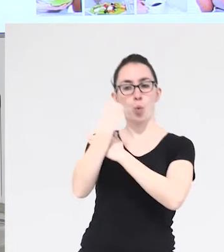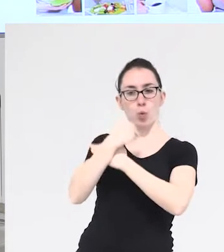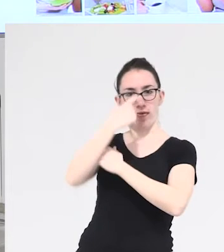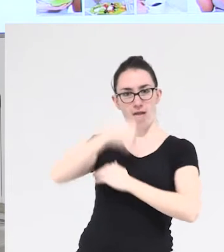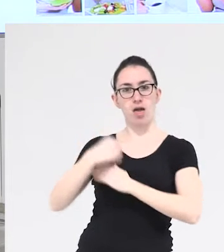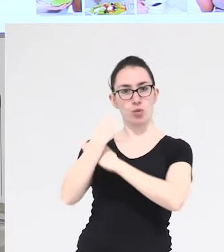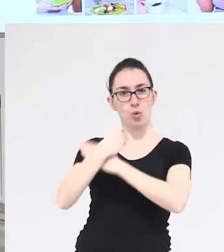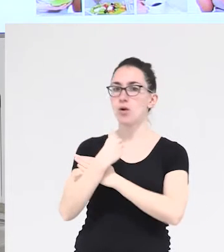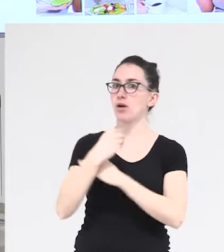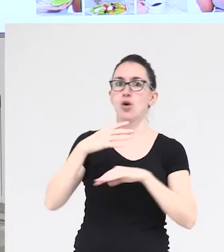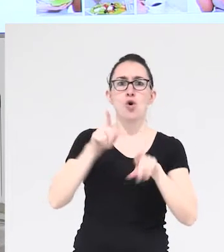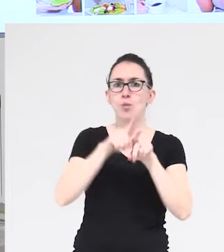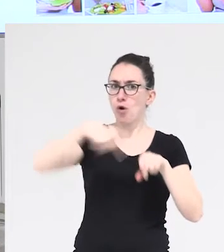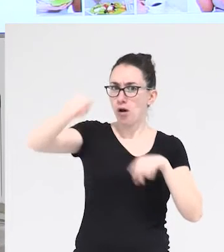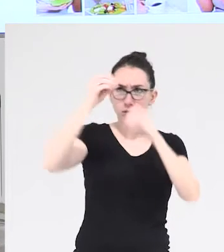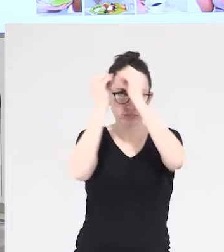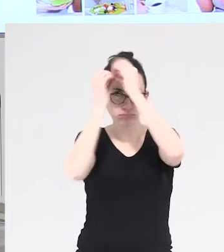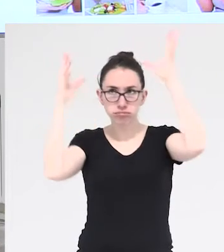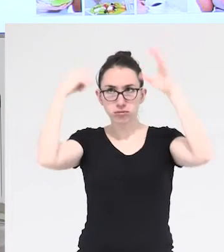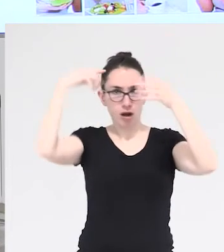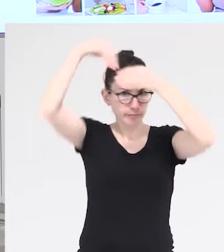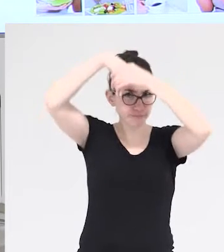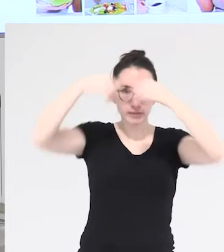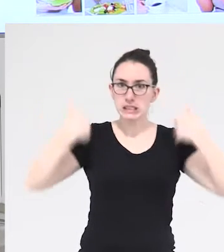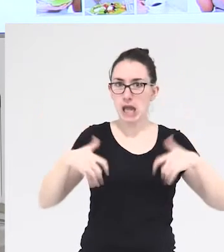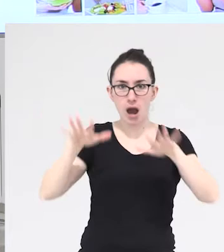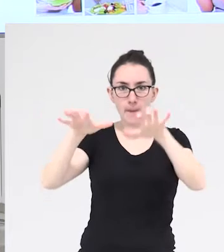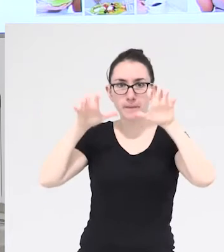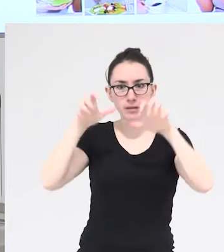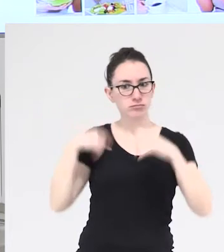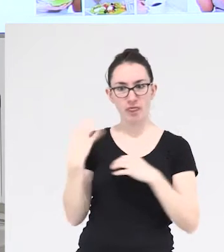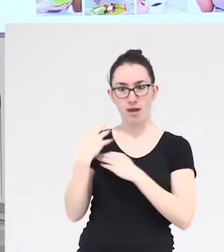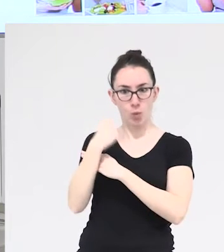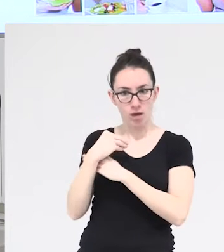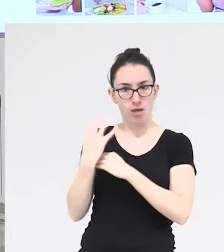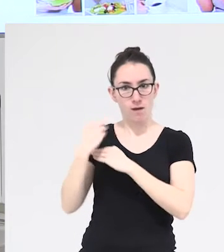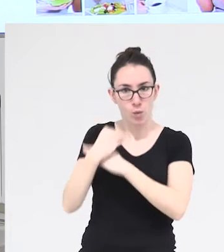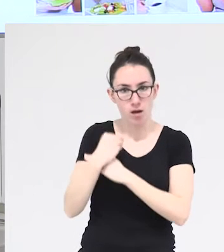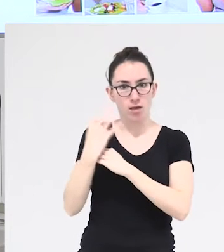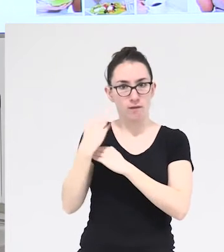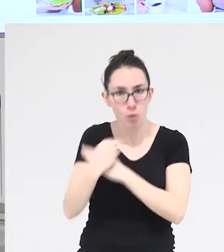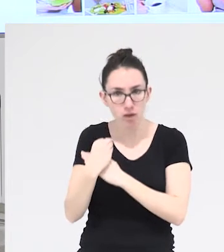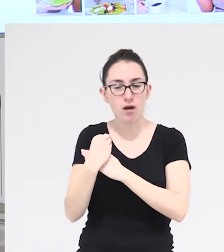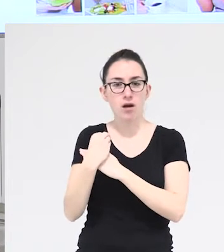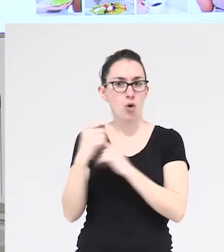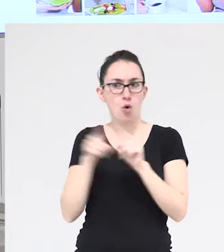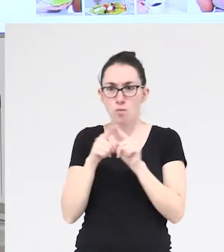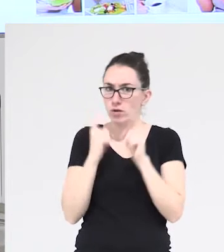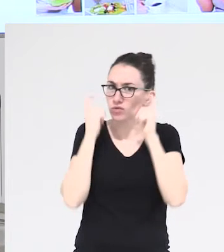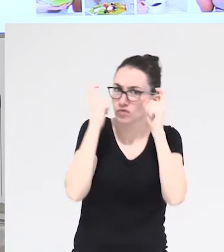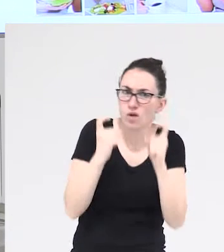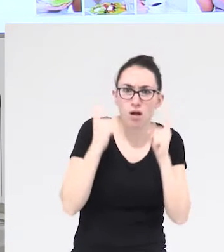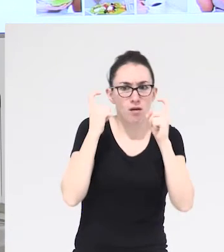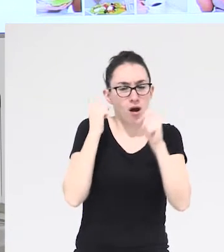aprendemos que tenemos que cuidarnos y esto es algo que sucede individualmente y sucede de manera esforzada y de